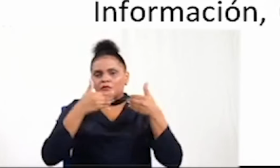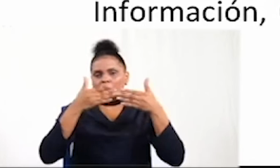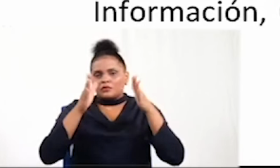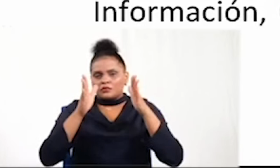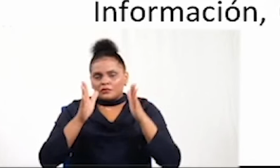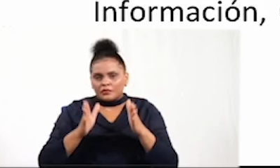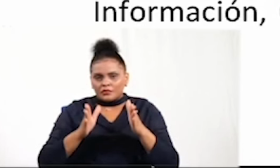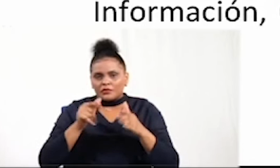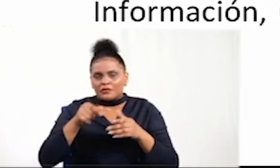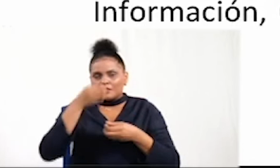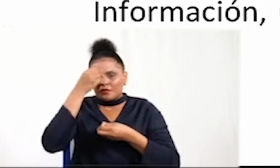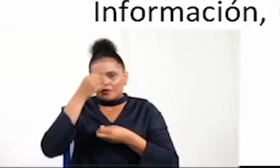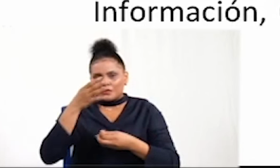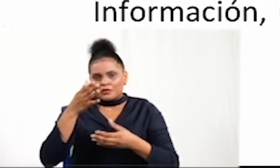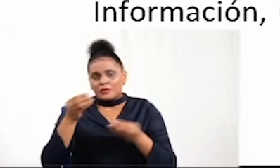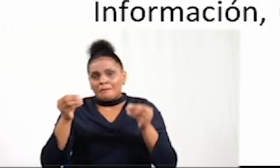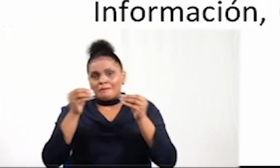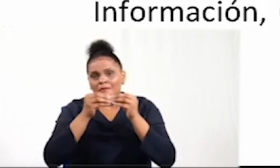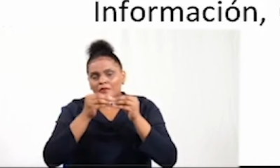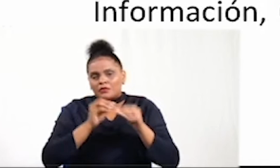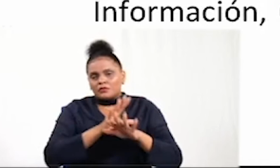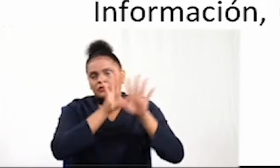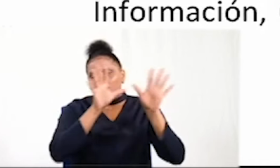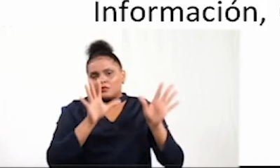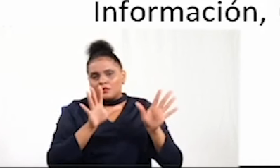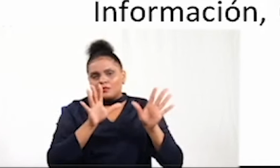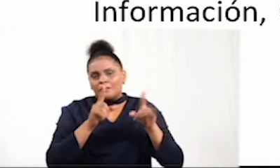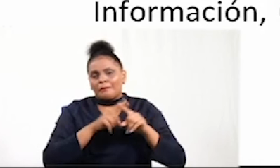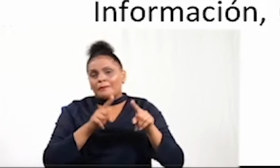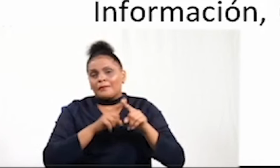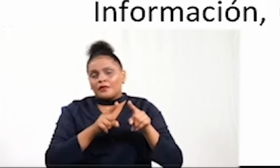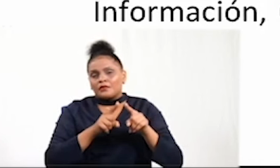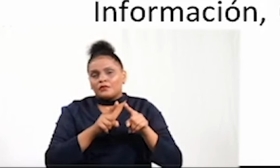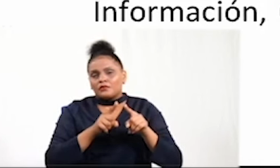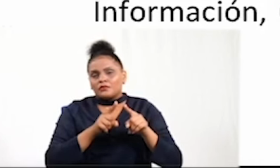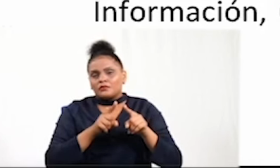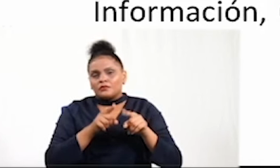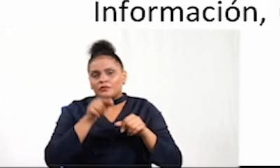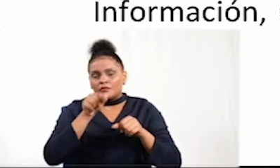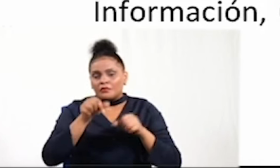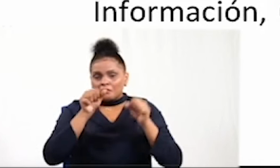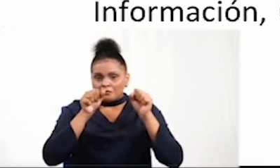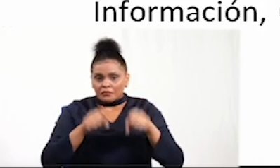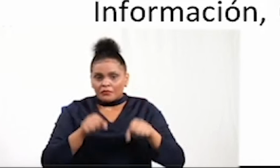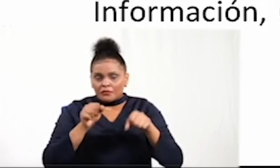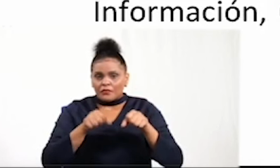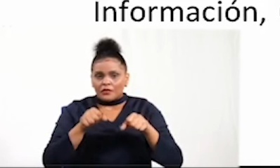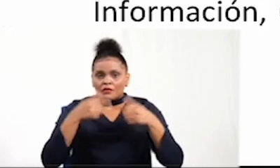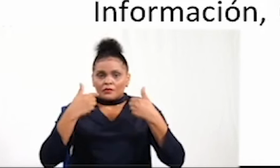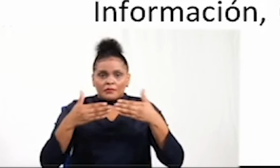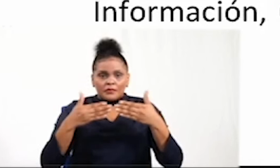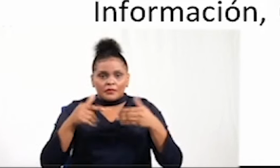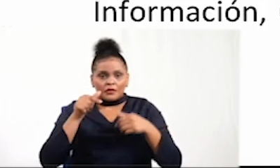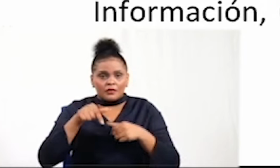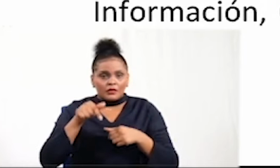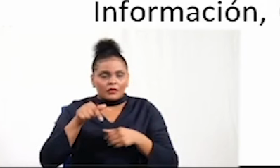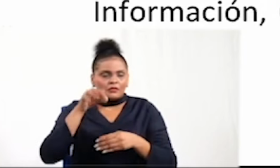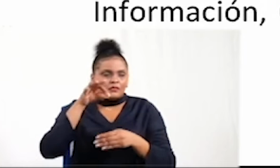creo que va a dar una información bastante relevante para nutrir los actuales debates que hay en panamá respecto de la reforma